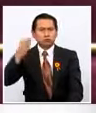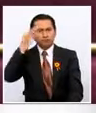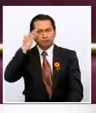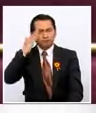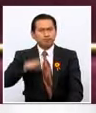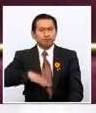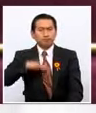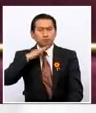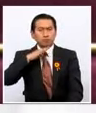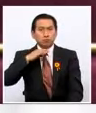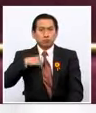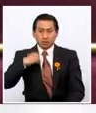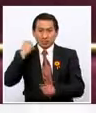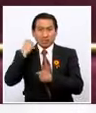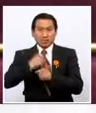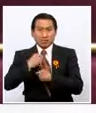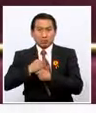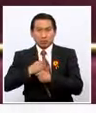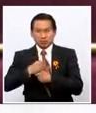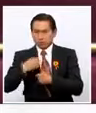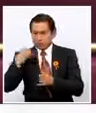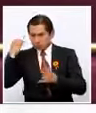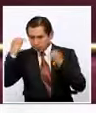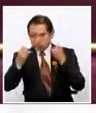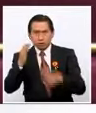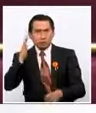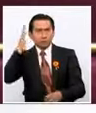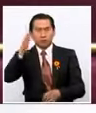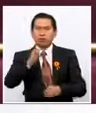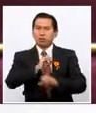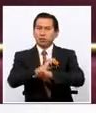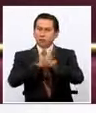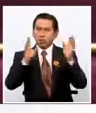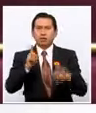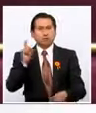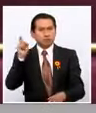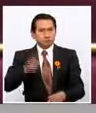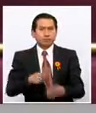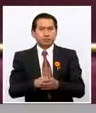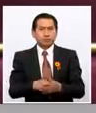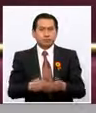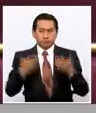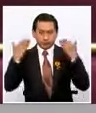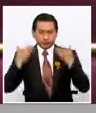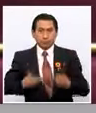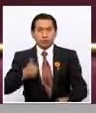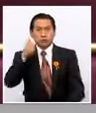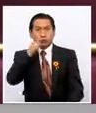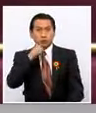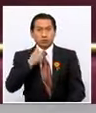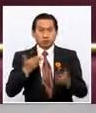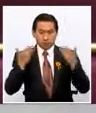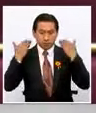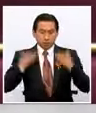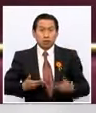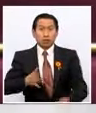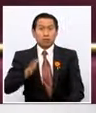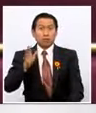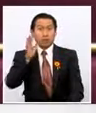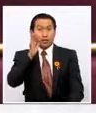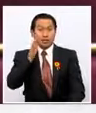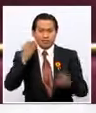requiere tener las ideas y el rumbo claro como mujer como madre y como